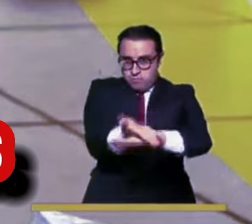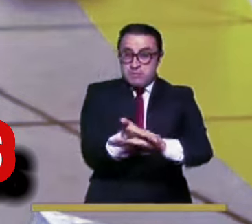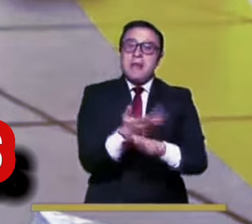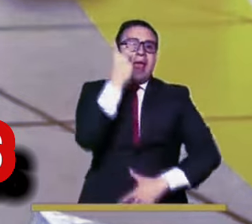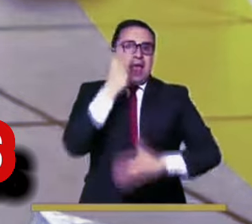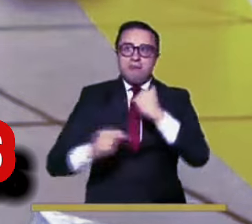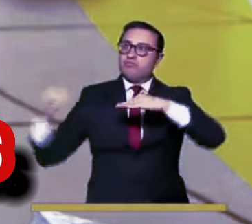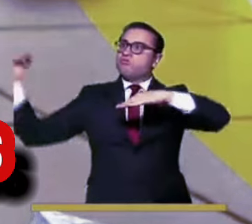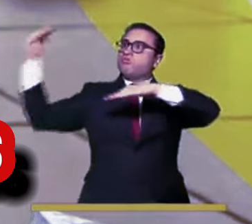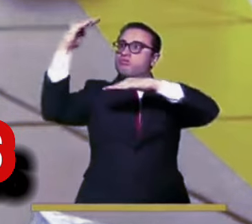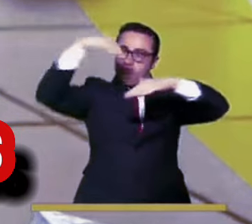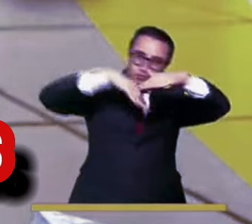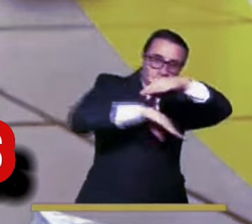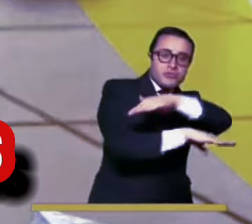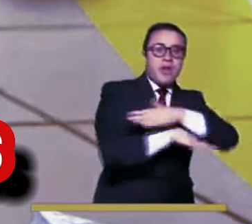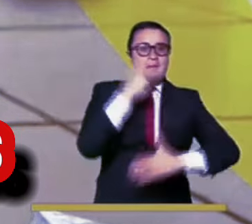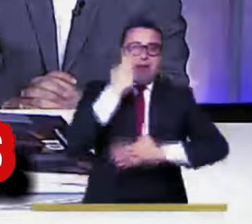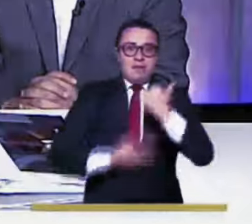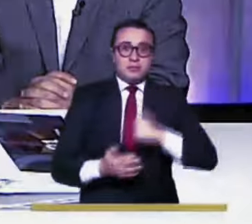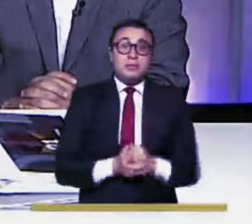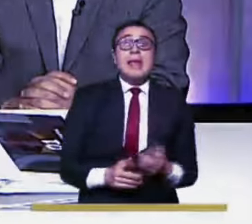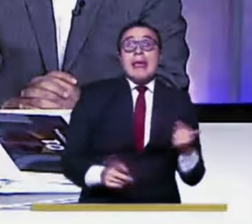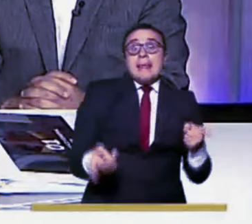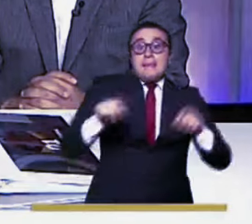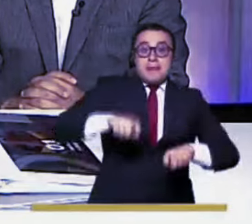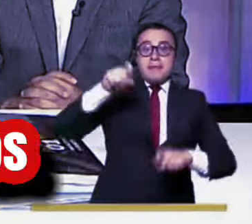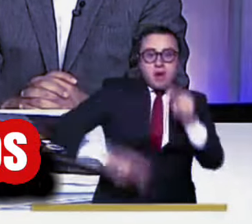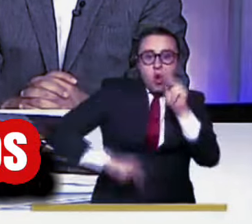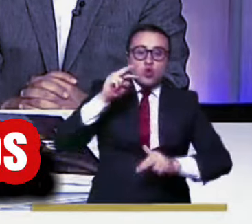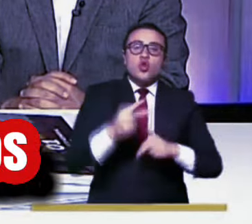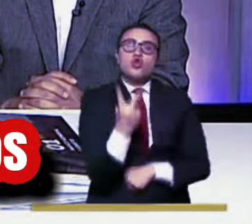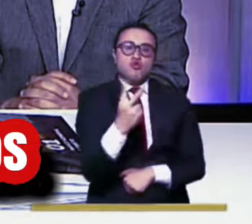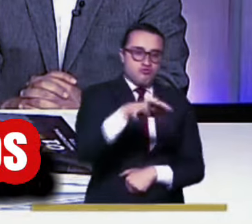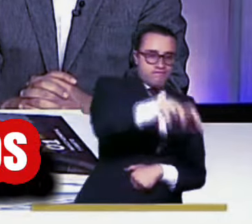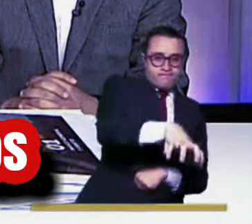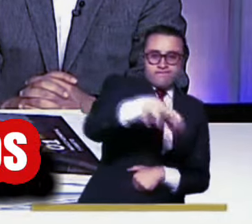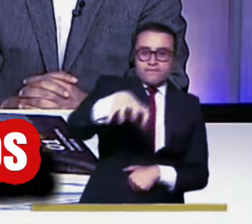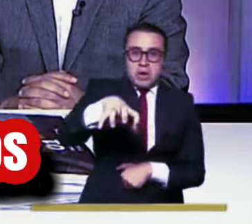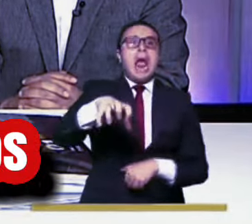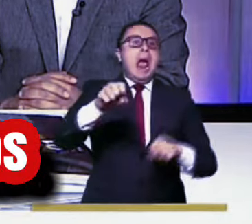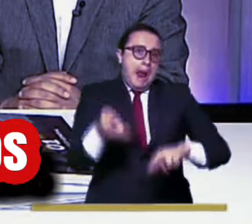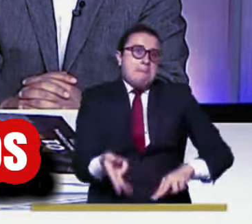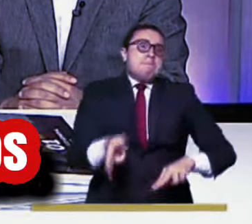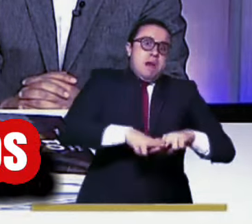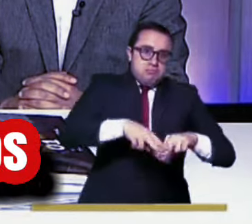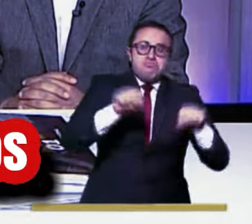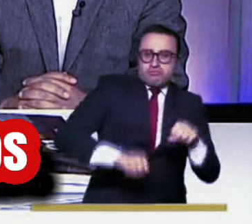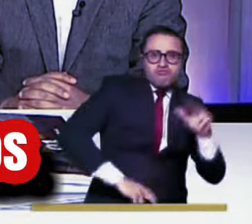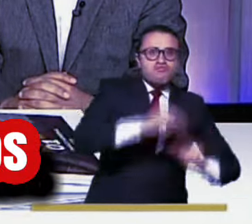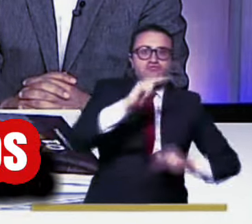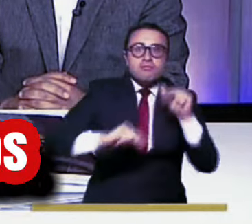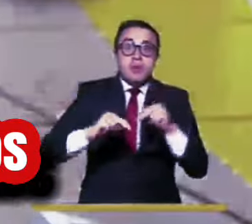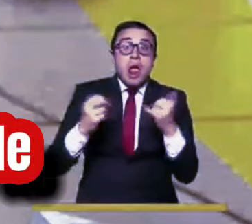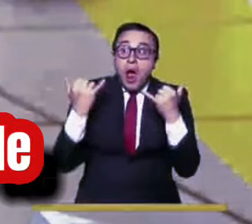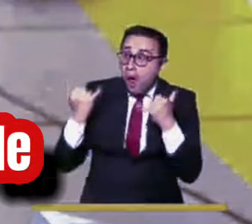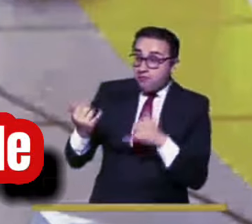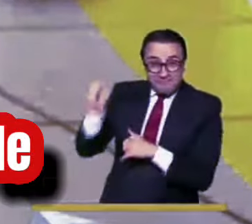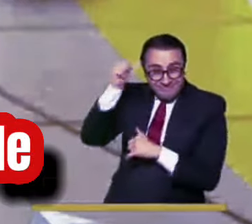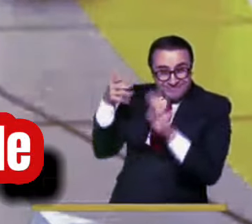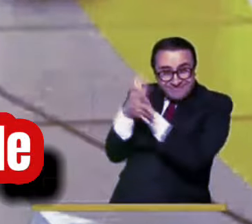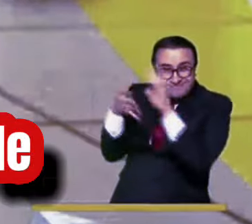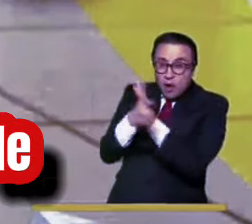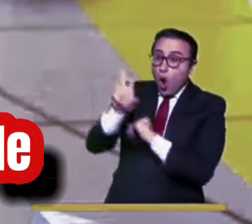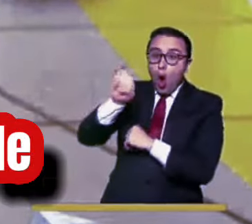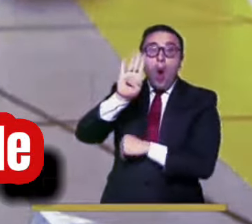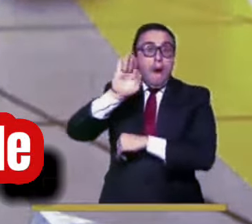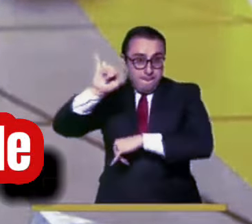mixta tendría dos estaciones más. Hoy podemos reducir esa pérdida de los 8 billones de pesos